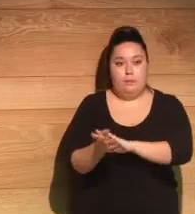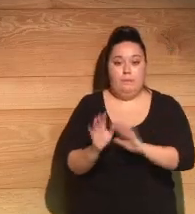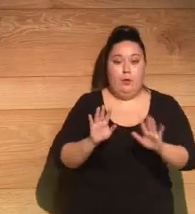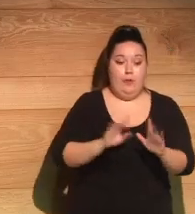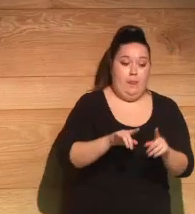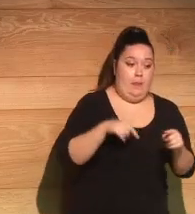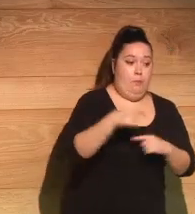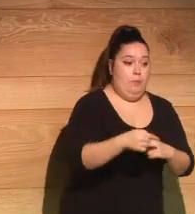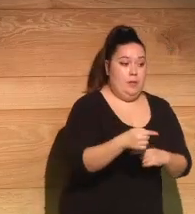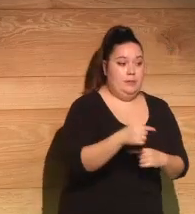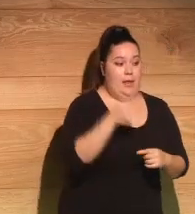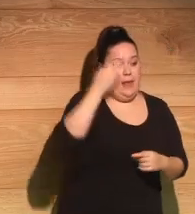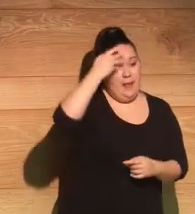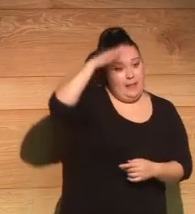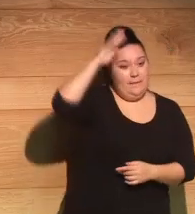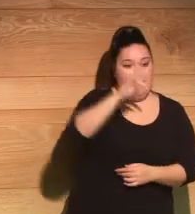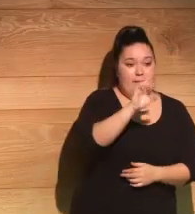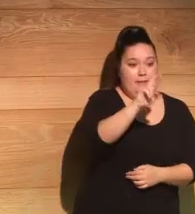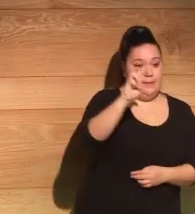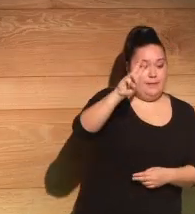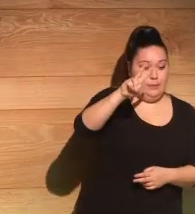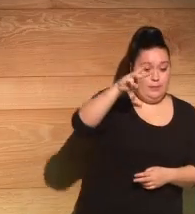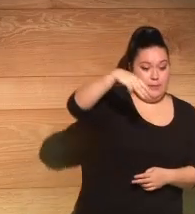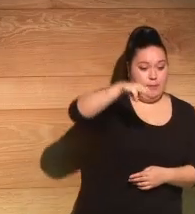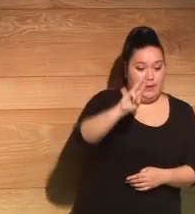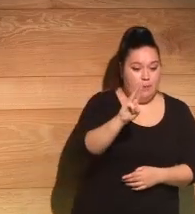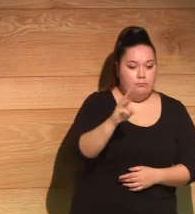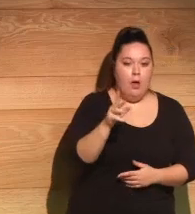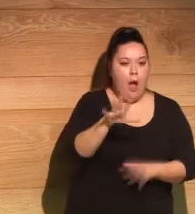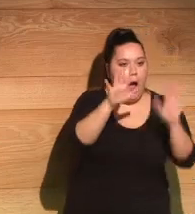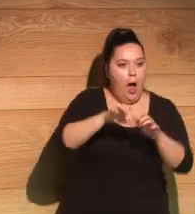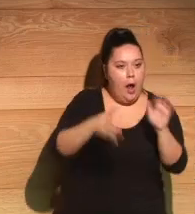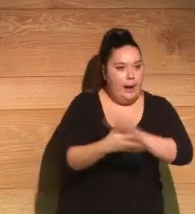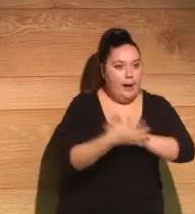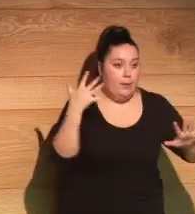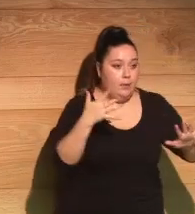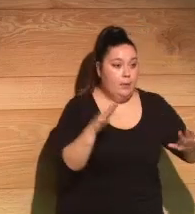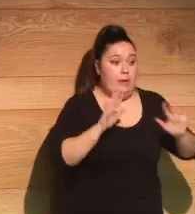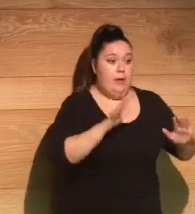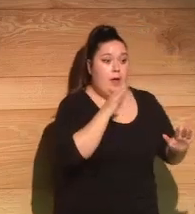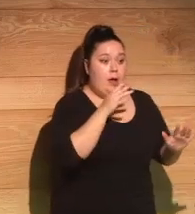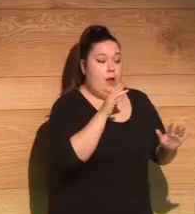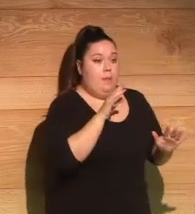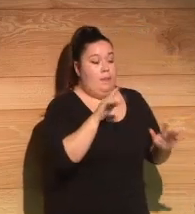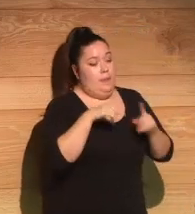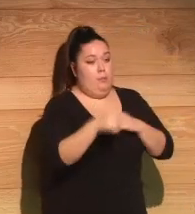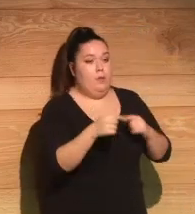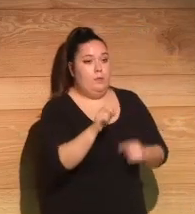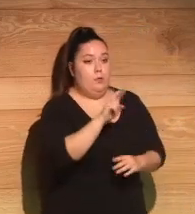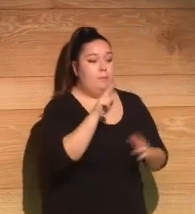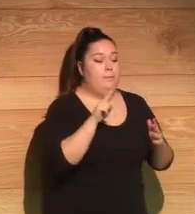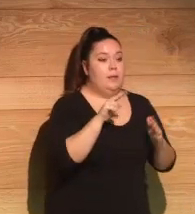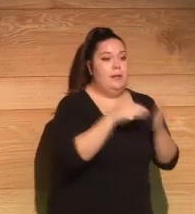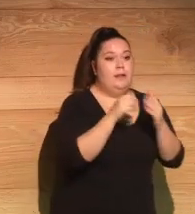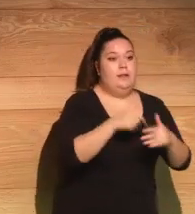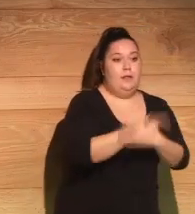lo aprende rápidamente, y todo esto que ocurrió en el 2016 ha sido muy pequeñito con respecto a lo que ha ocurrido en el